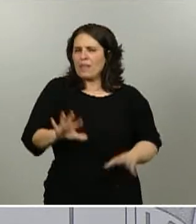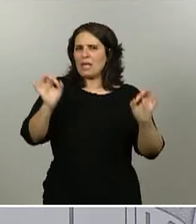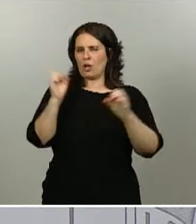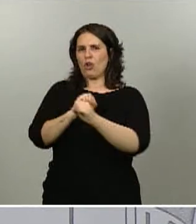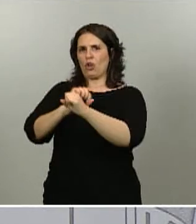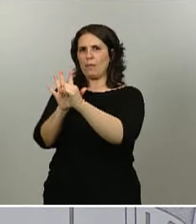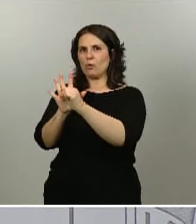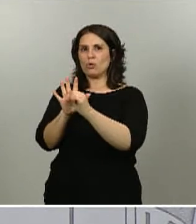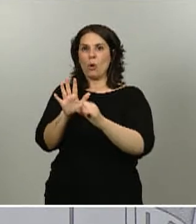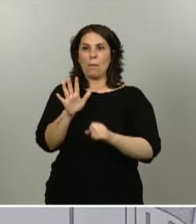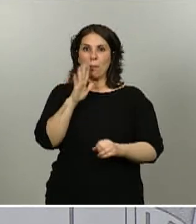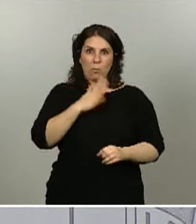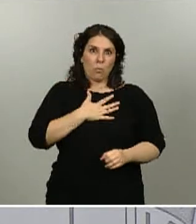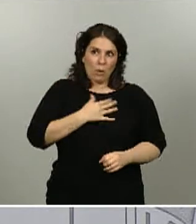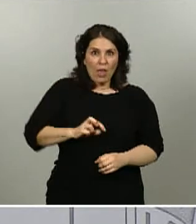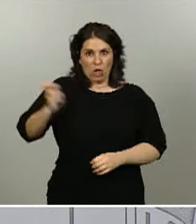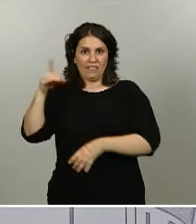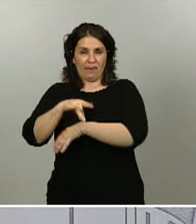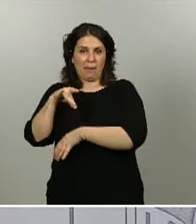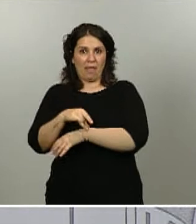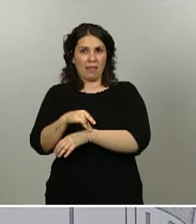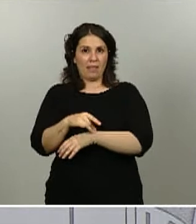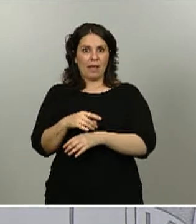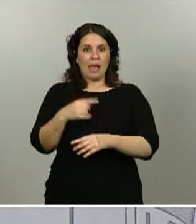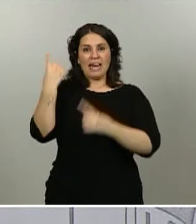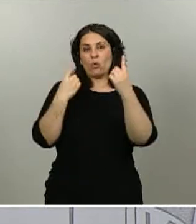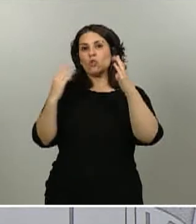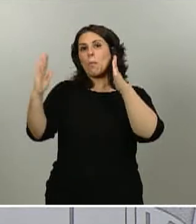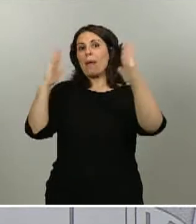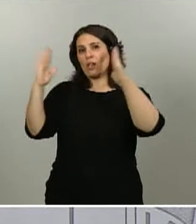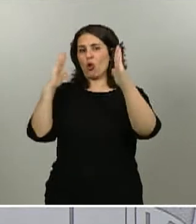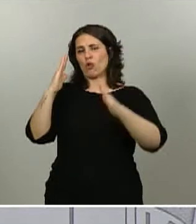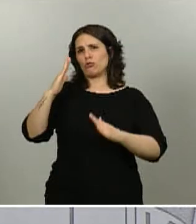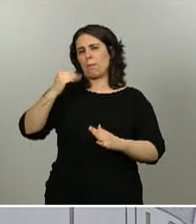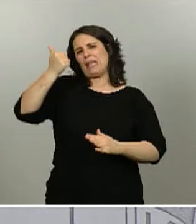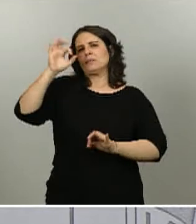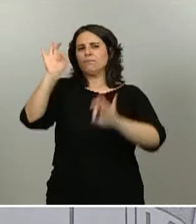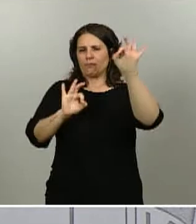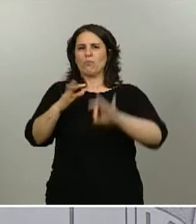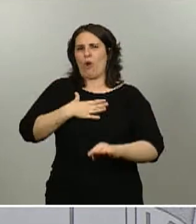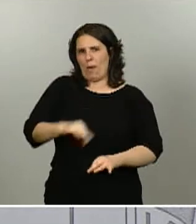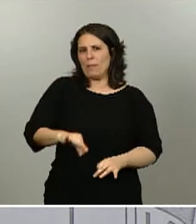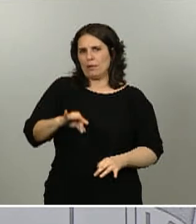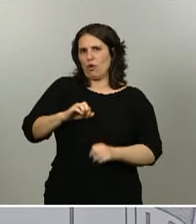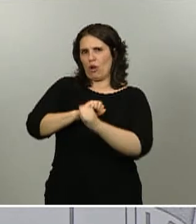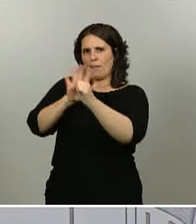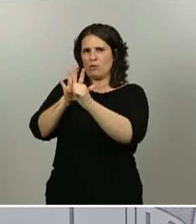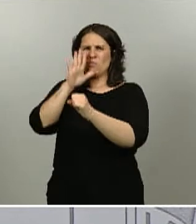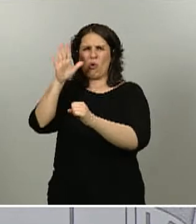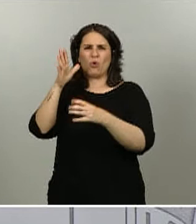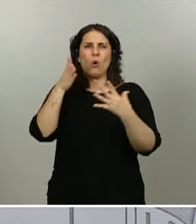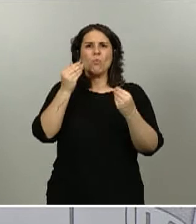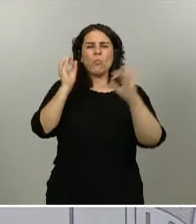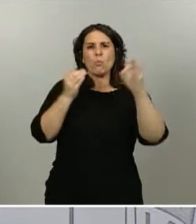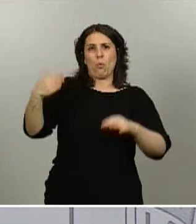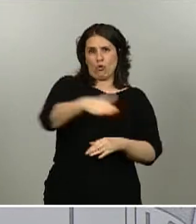enfermedad. En algunos periodos era más probable que fuera por coronavirus, sobre todo cuando había mucha incidencia. Cuando hay menos incidencias